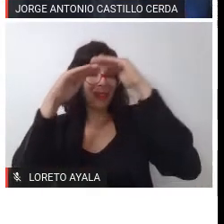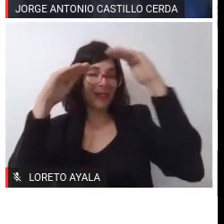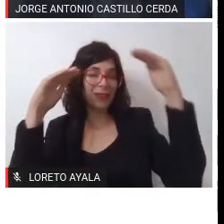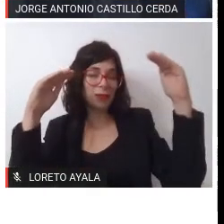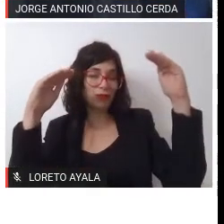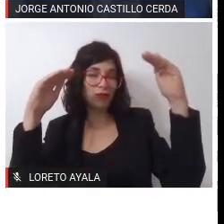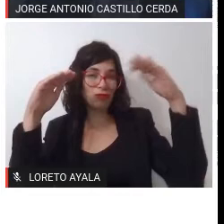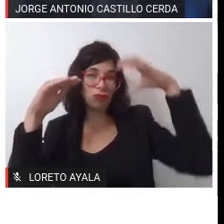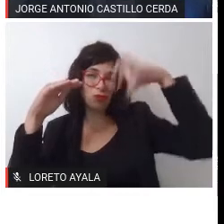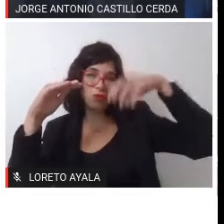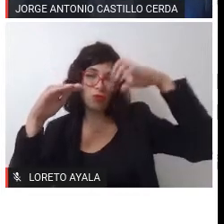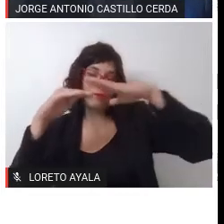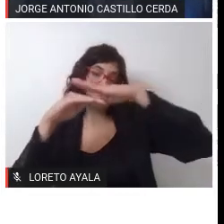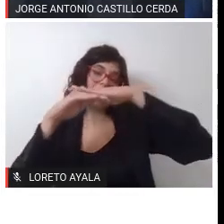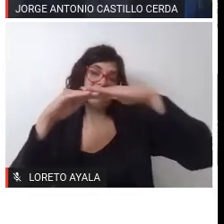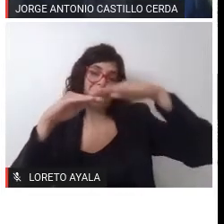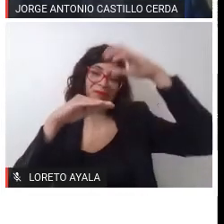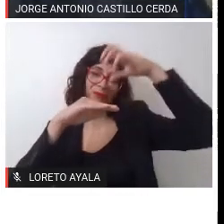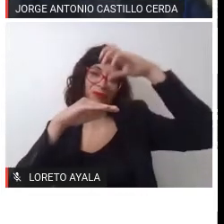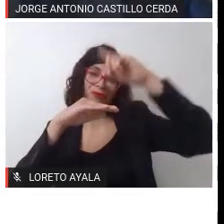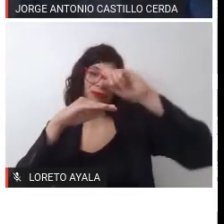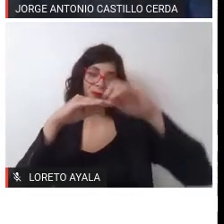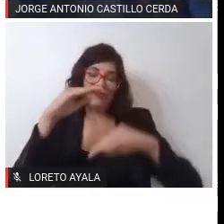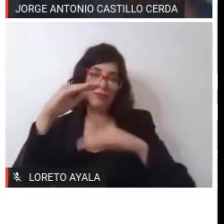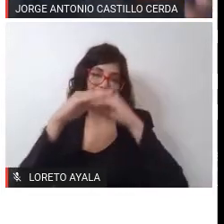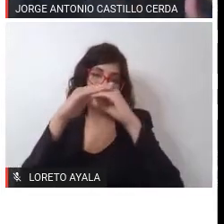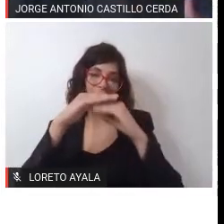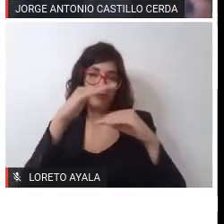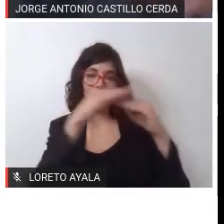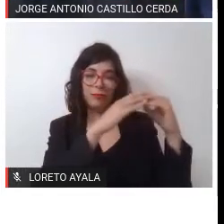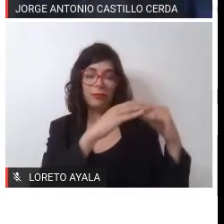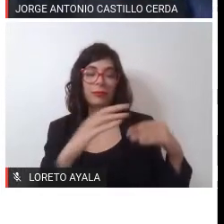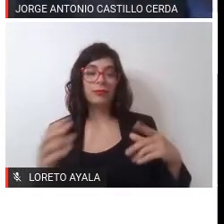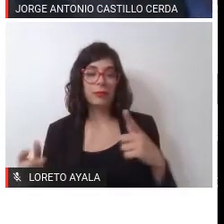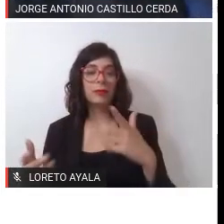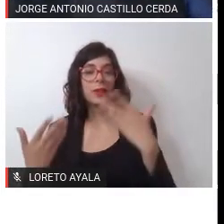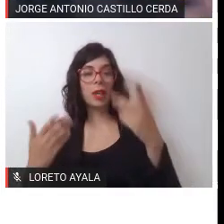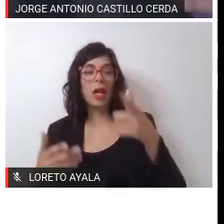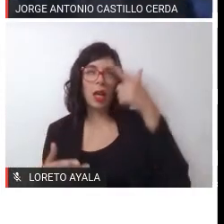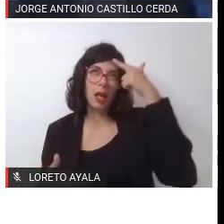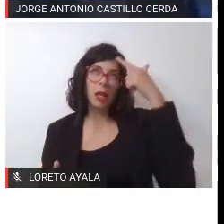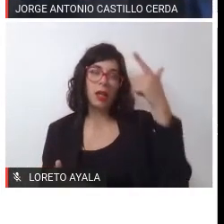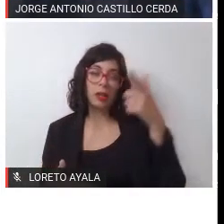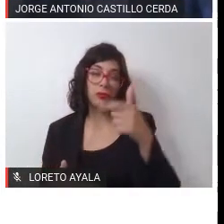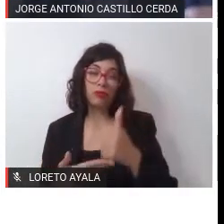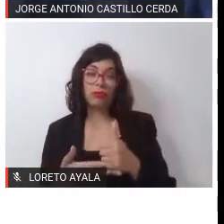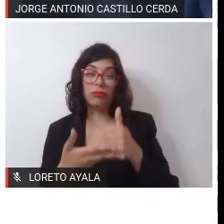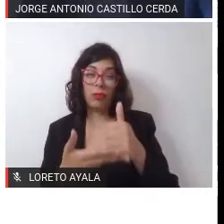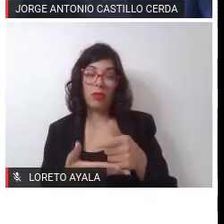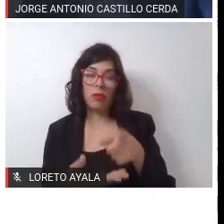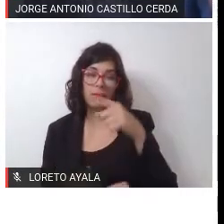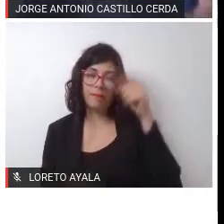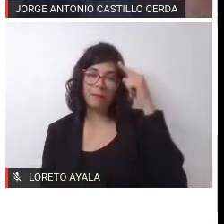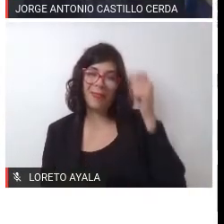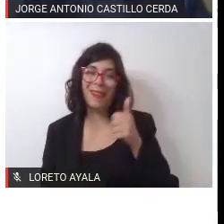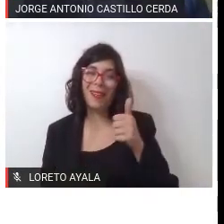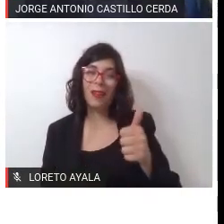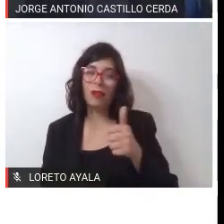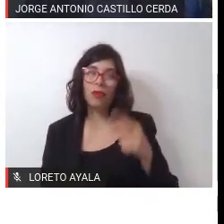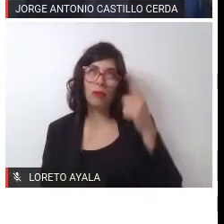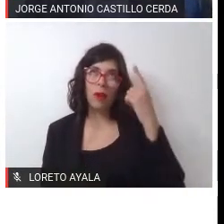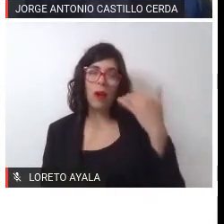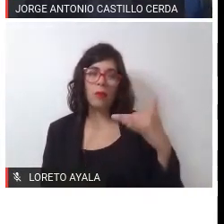¿ya? Este sostenedor también le da la importancia a tener esta posibilidad para que sus alumnos del mundo